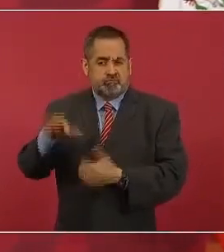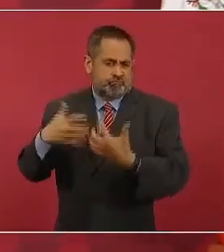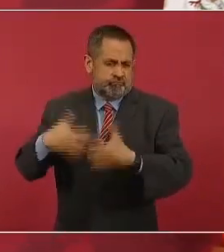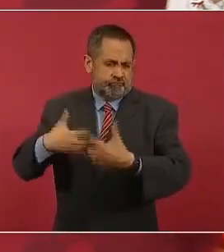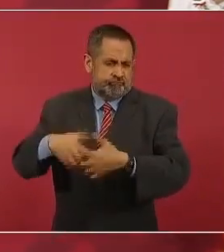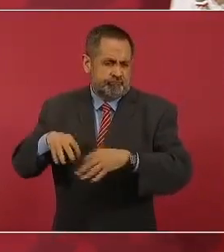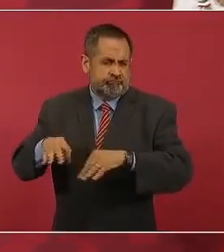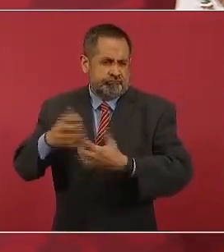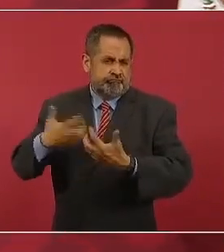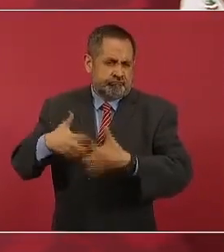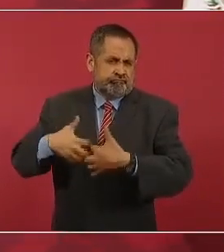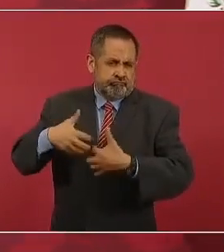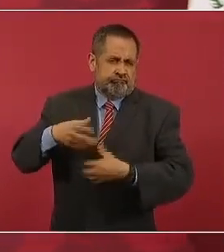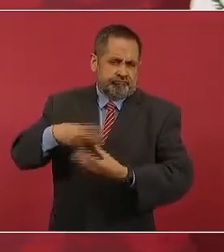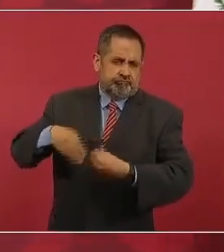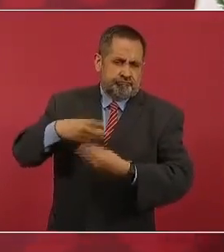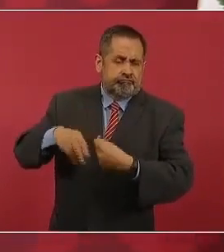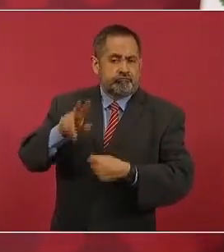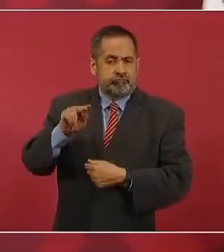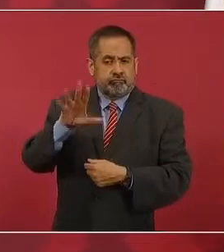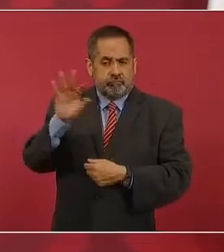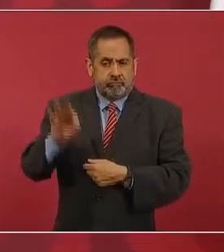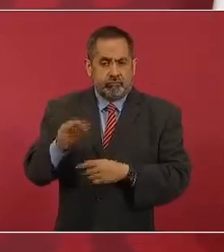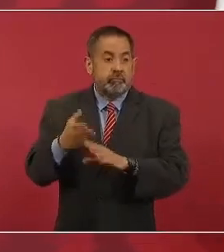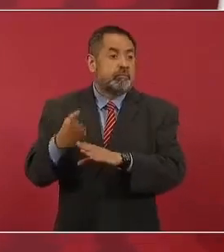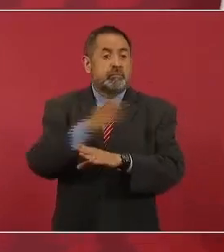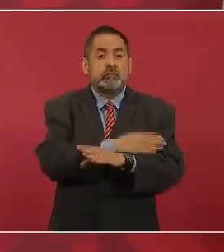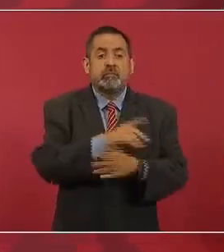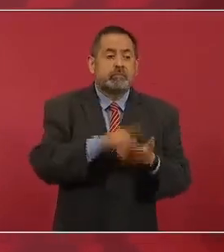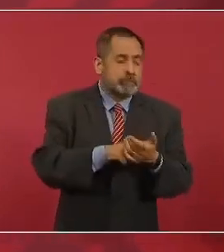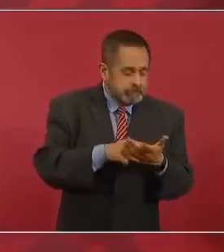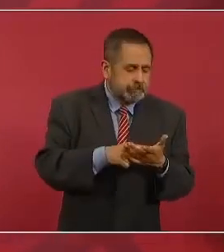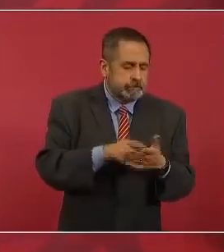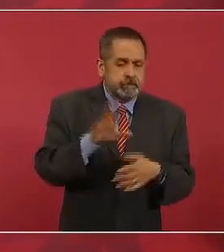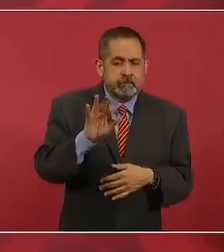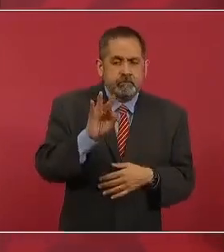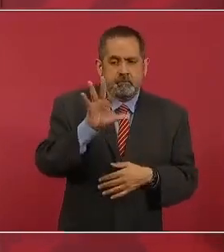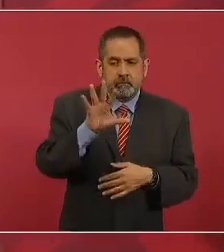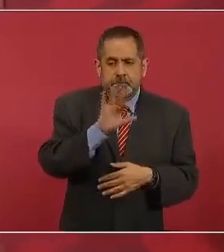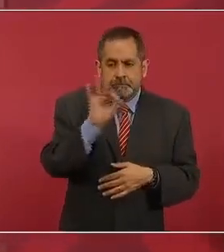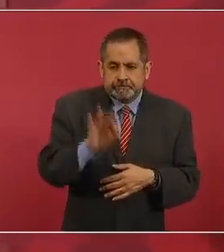capacidad y la encontramos al 45%.